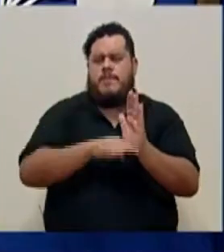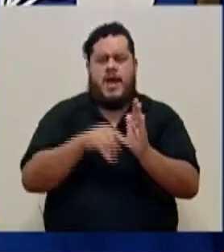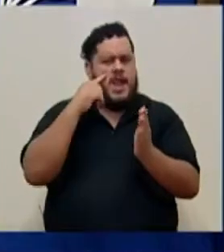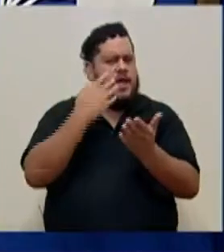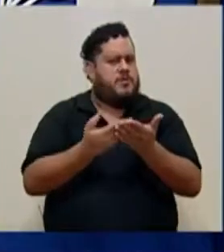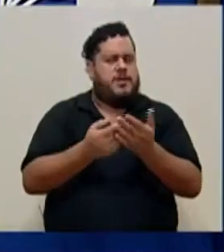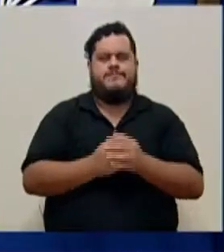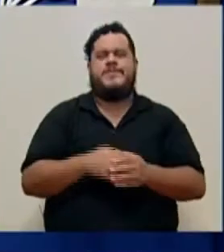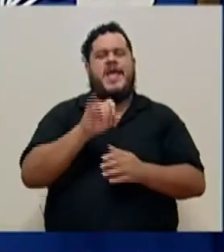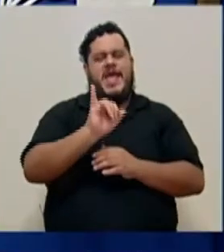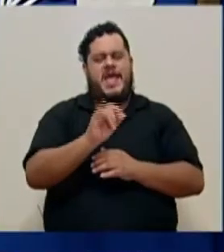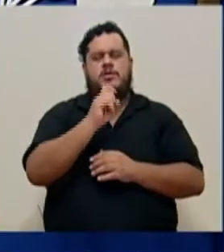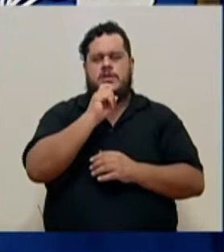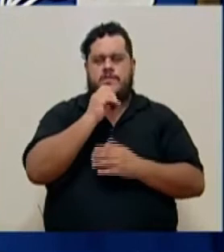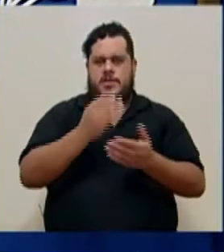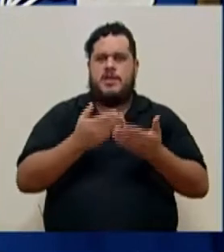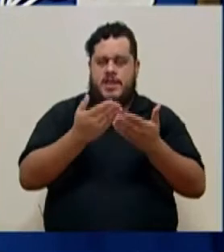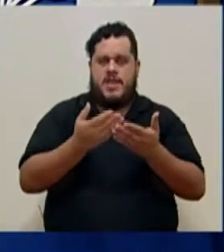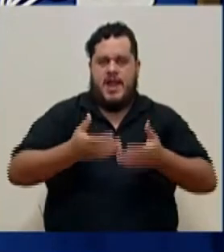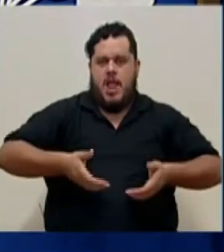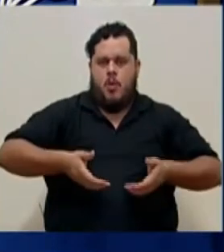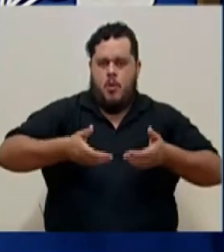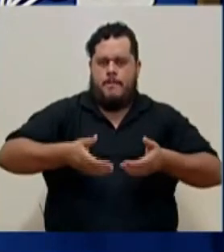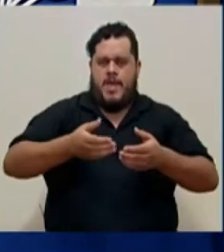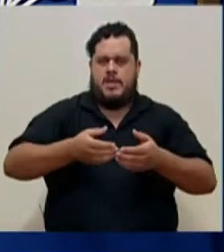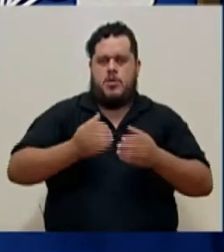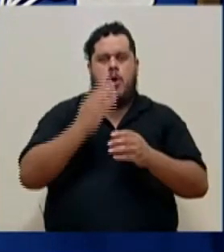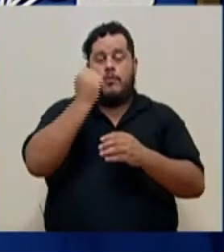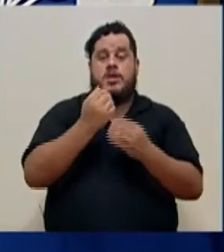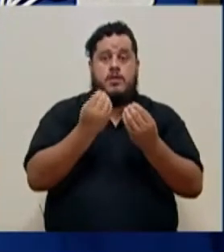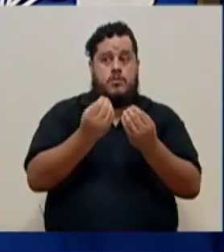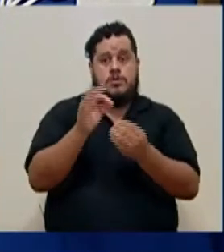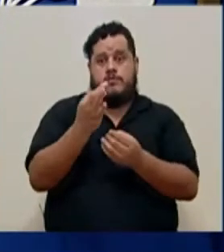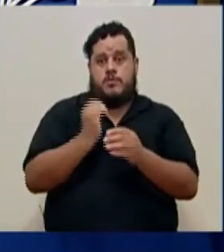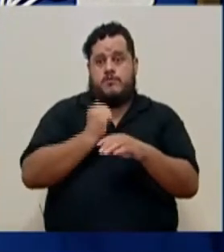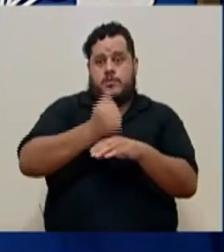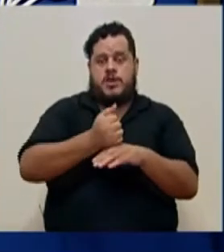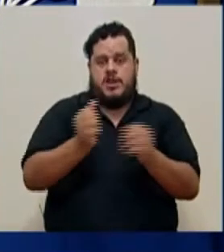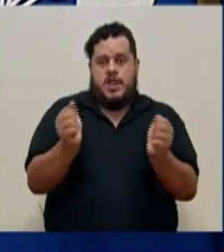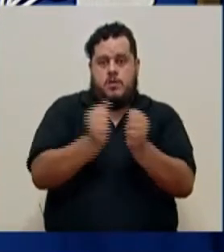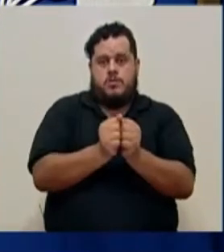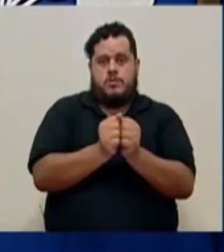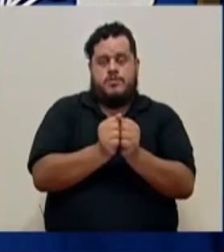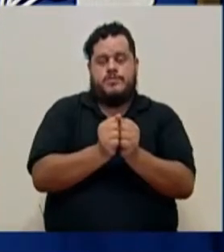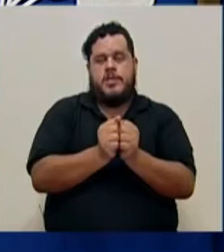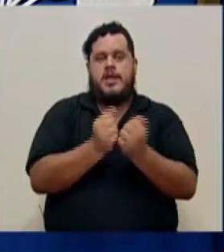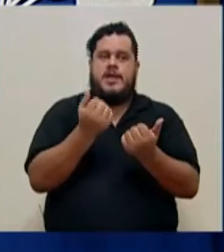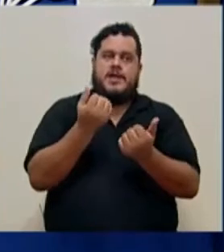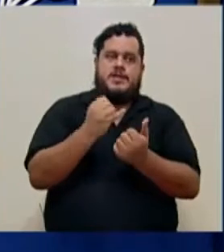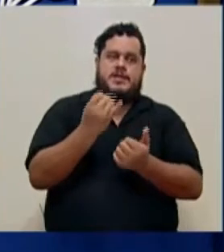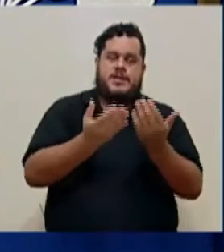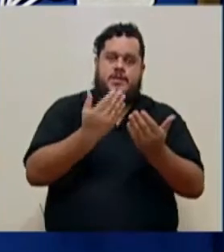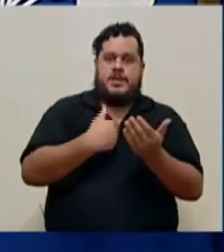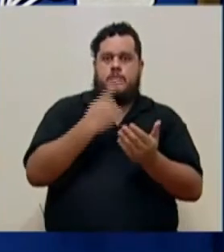Eso es difícil, Sebastián, de darle un peso definitivo porque muchas medidas fueron implementadas en conjunto. Si fuera que